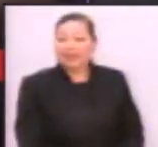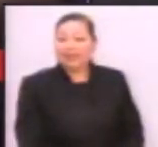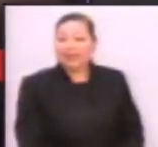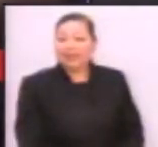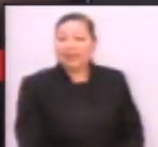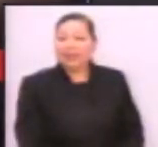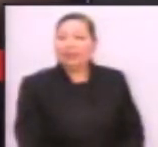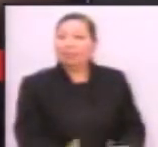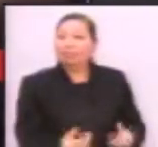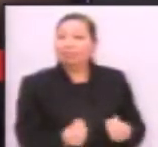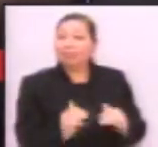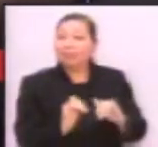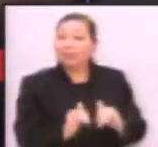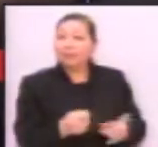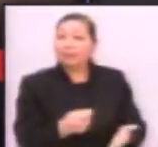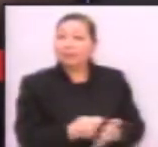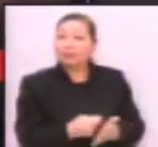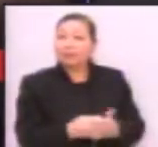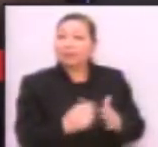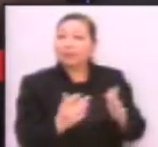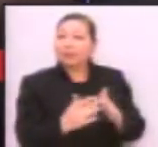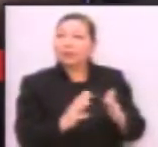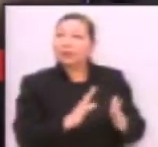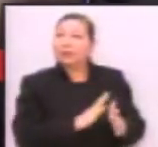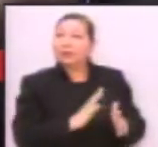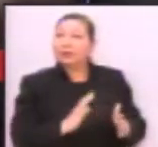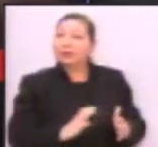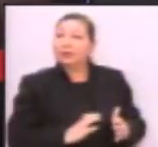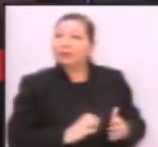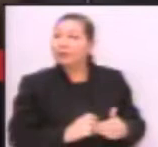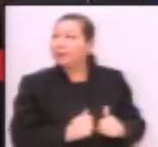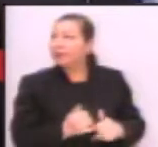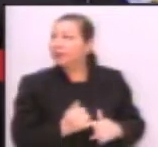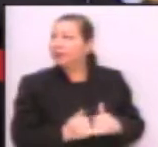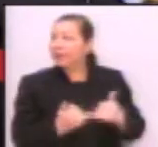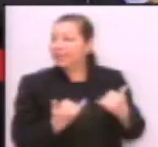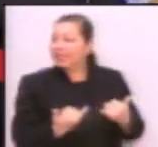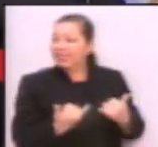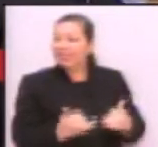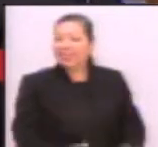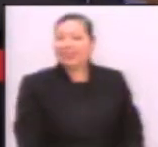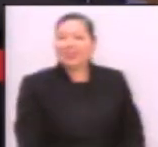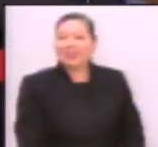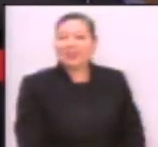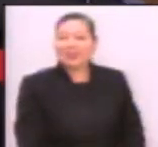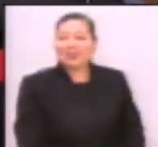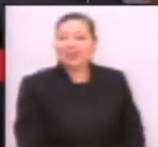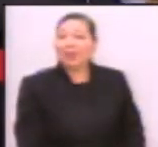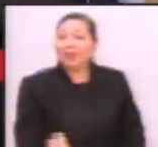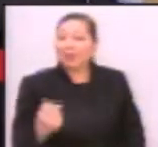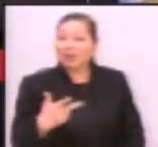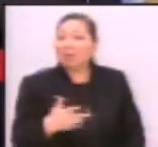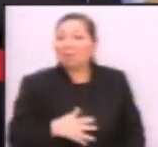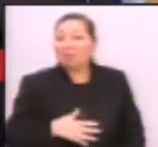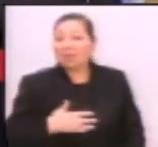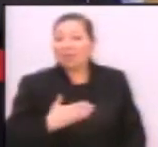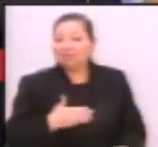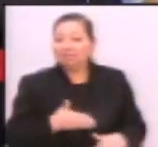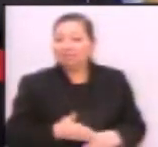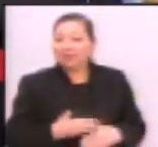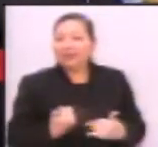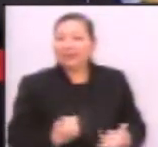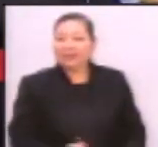de la retención de pagos por entidades del Estado se va a romper con esto de la situación de un tercero que pudiera